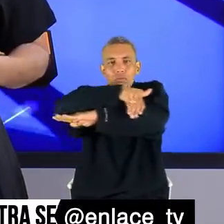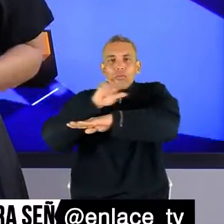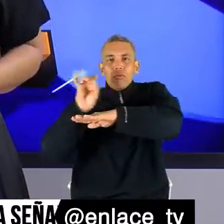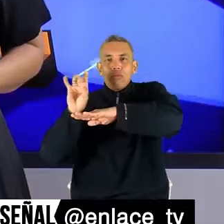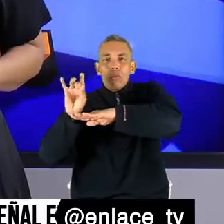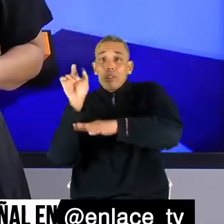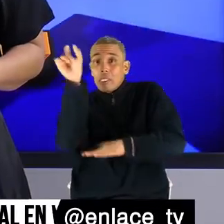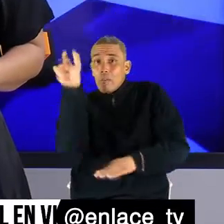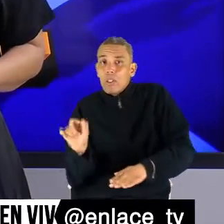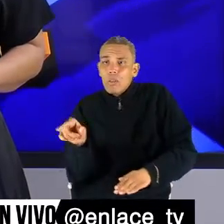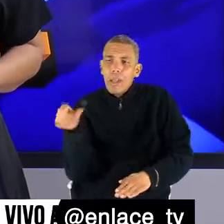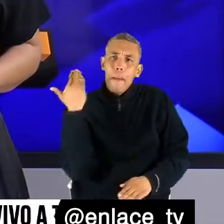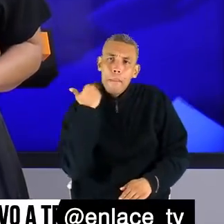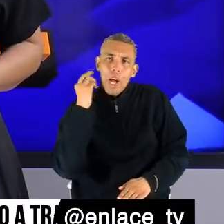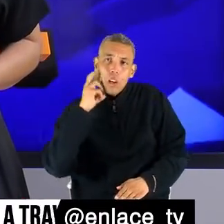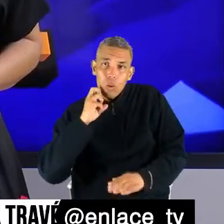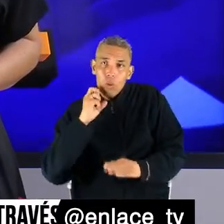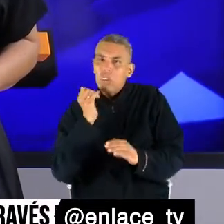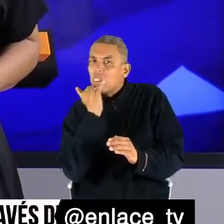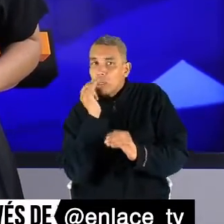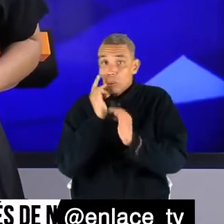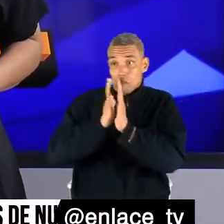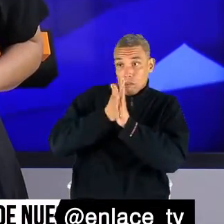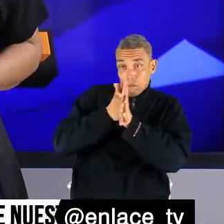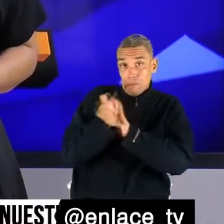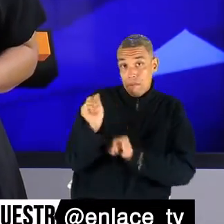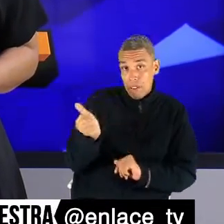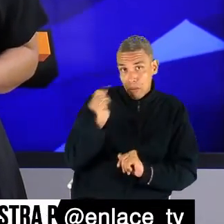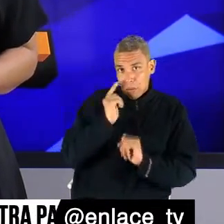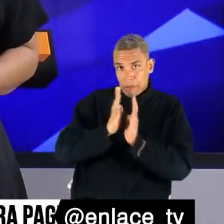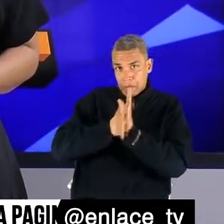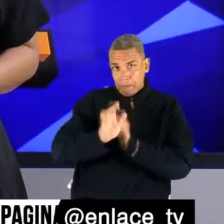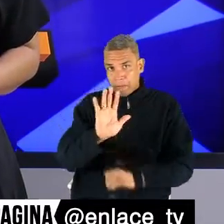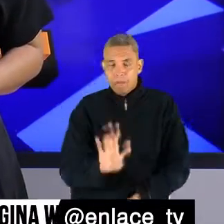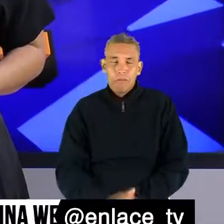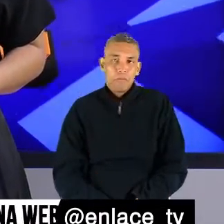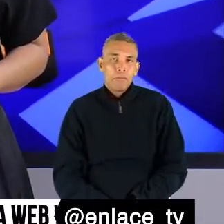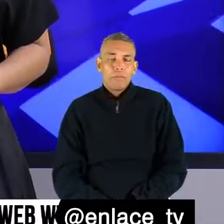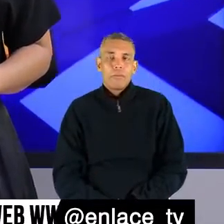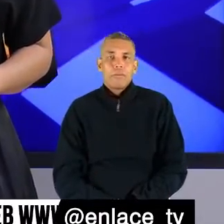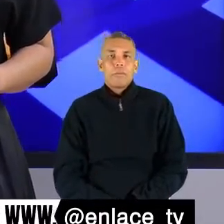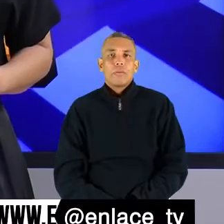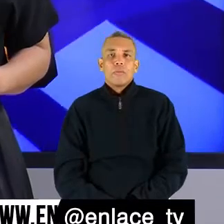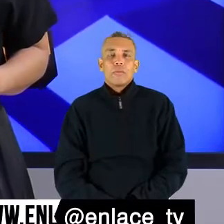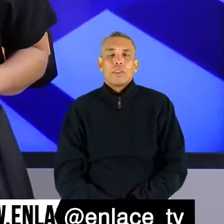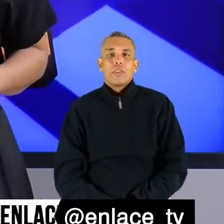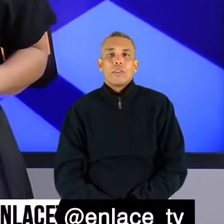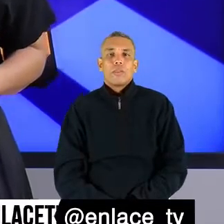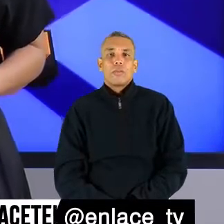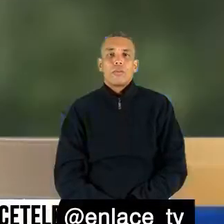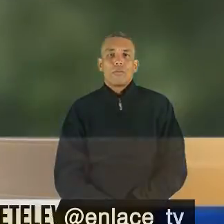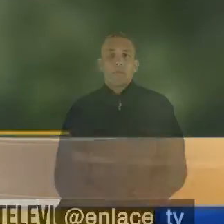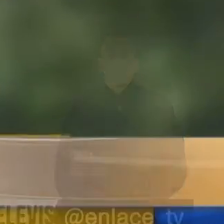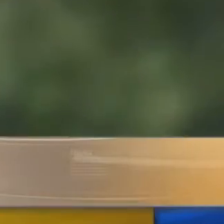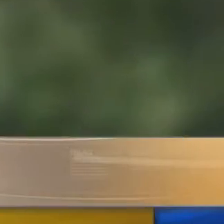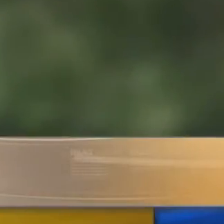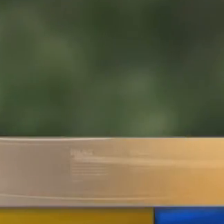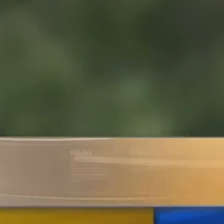Enlace Noticias lo sucedido. Estas y otras informaciones en la presente emisión. Bienvenidos a Enlace Noticias.